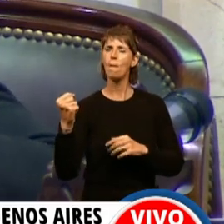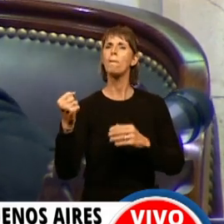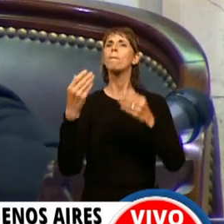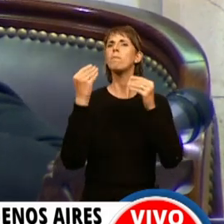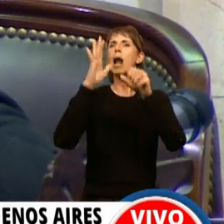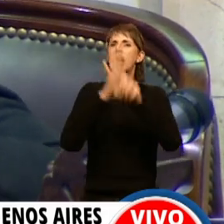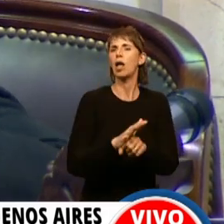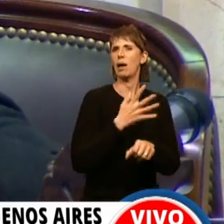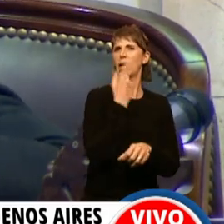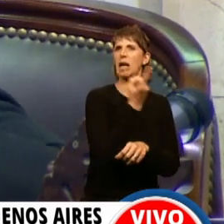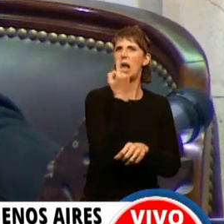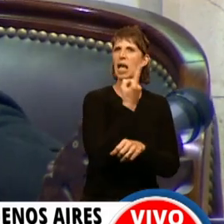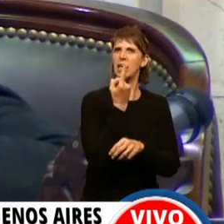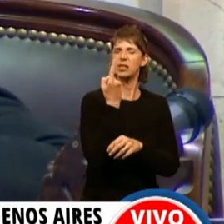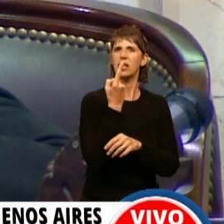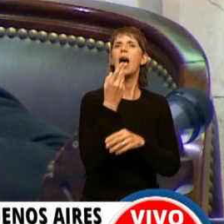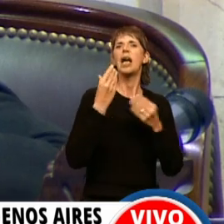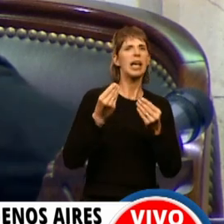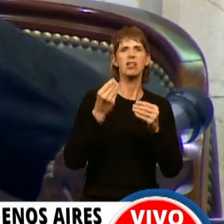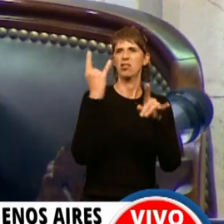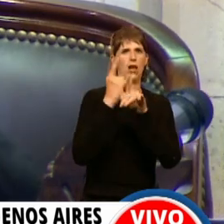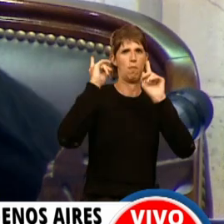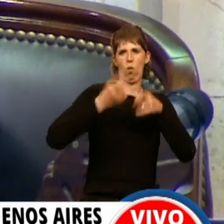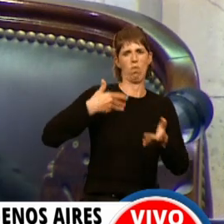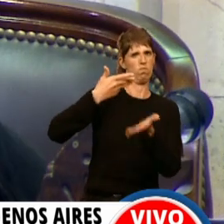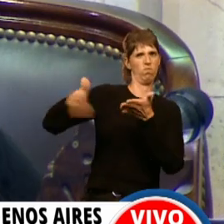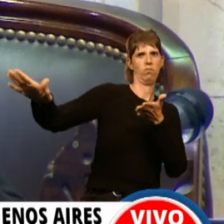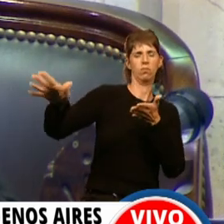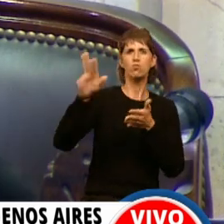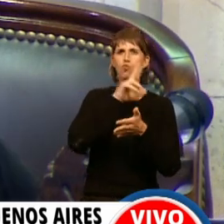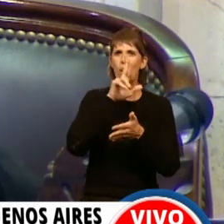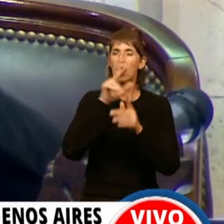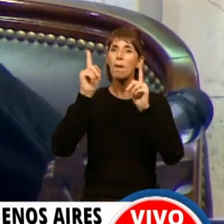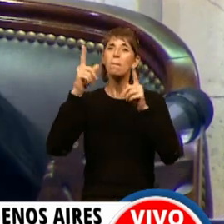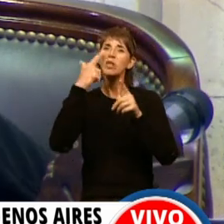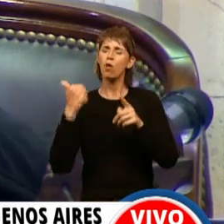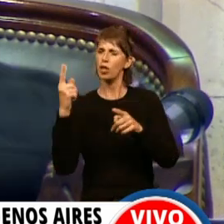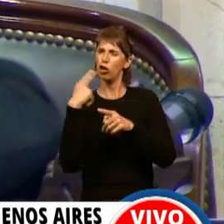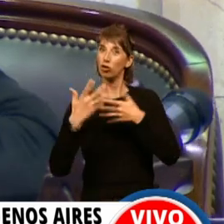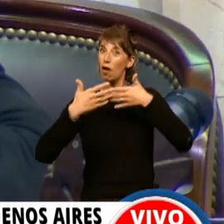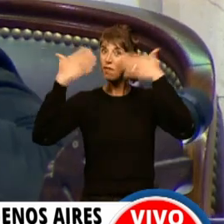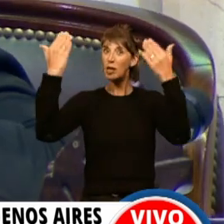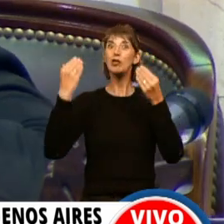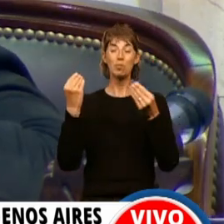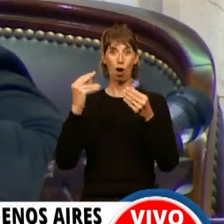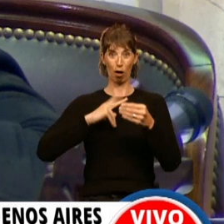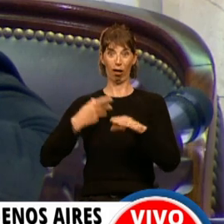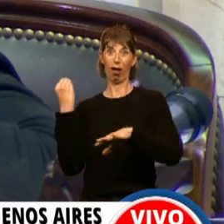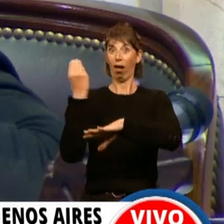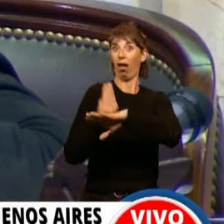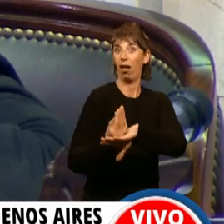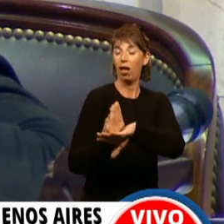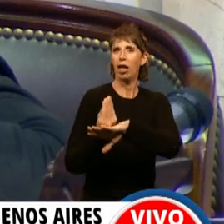gerencias que son absolutamente mis ojeras el mismo día que abraza vamos el ingreso de mía estábamos reclamando